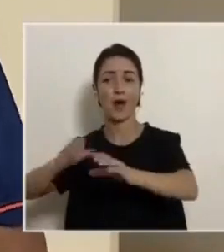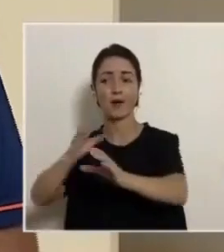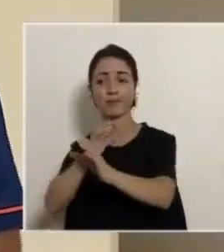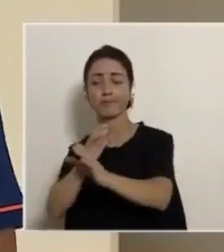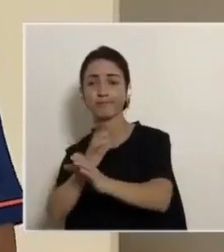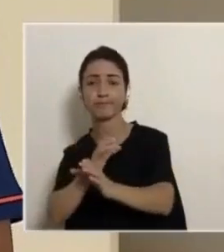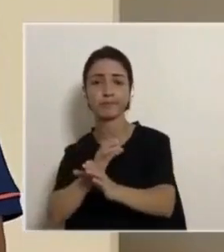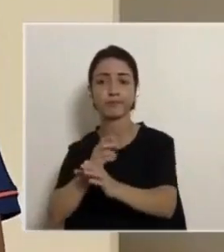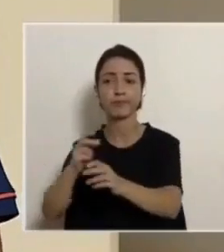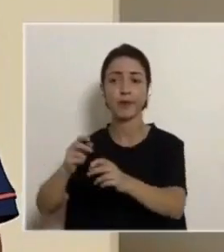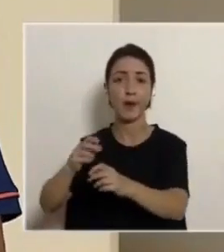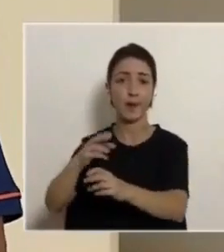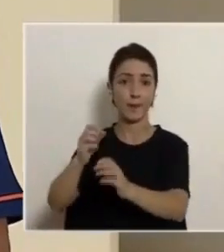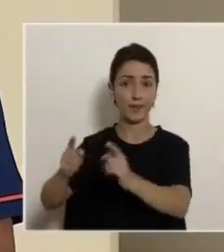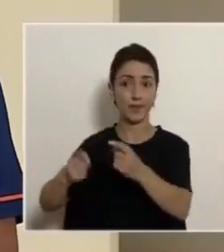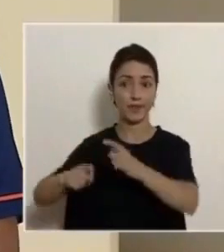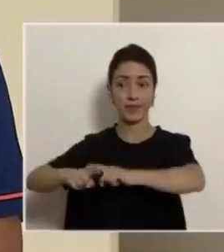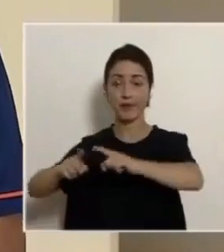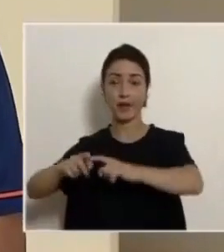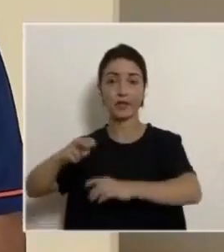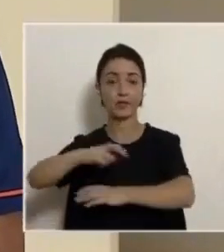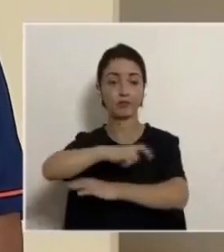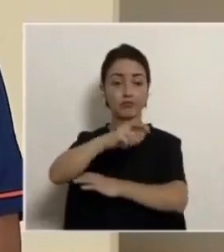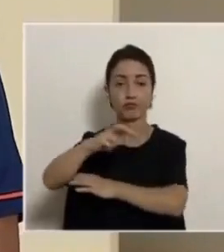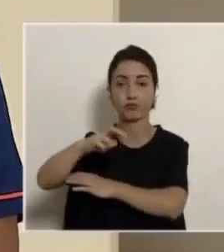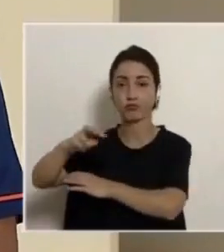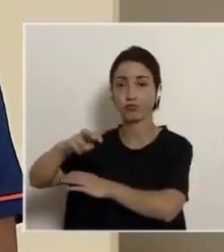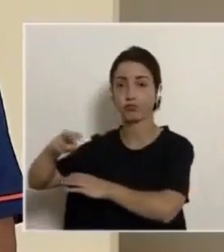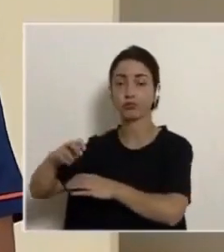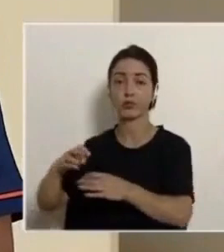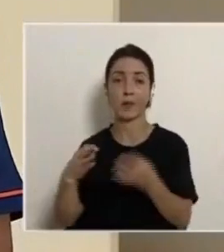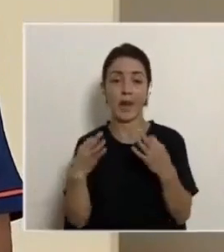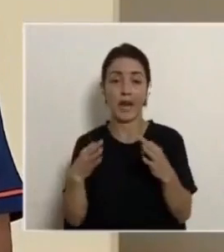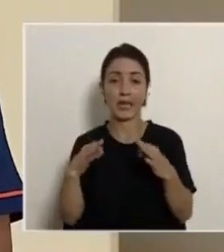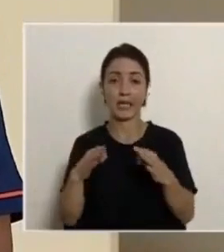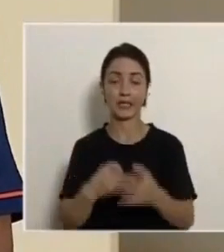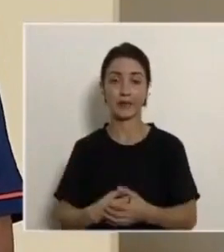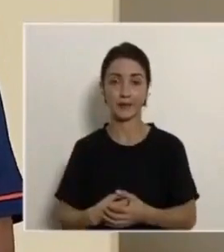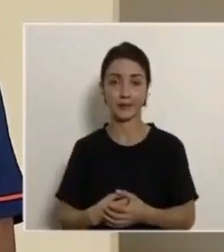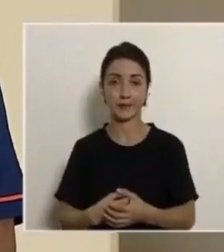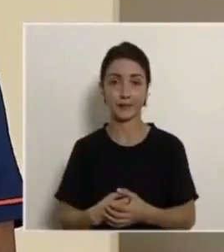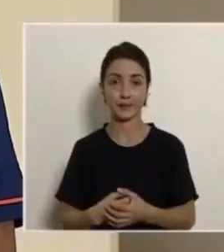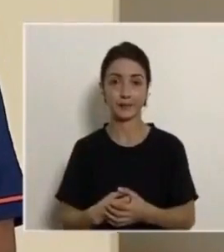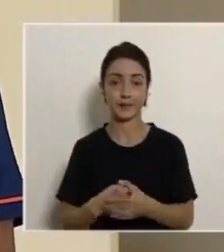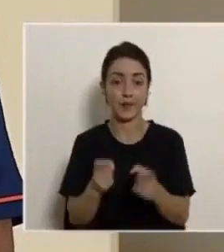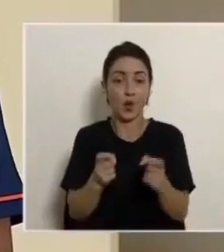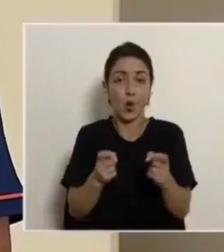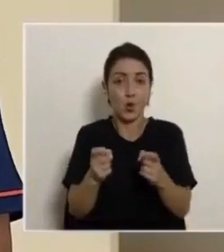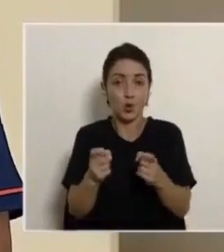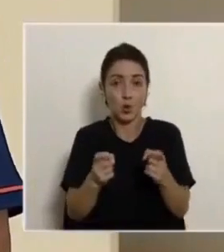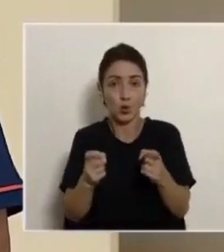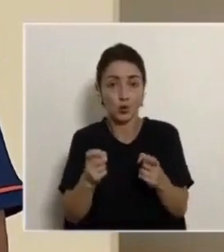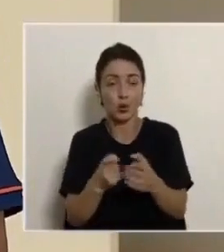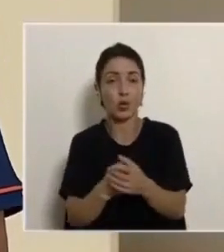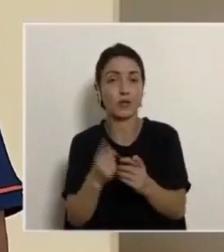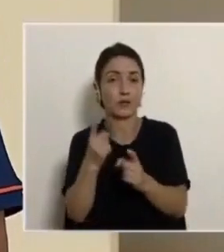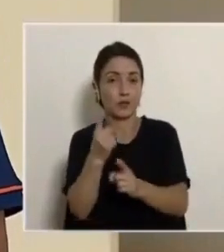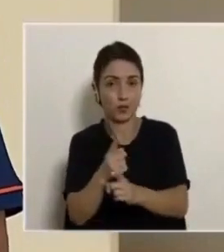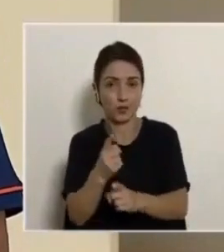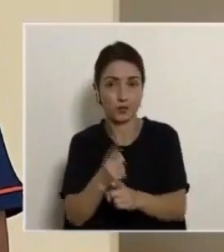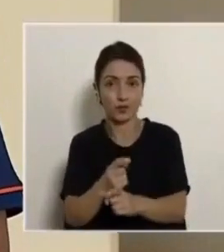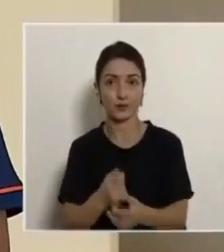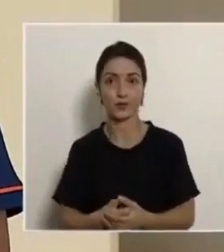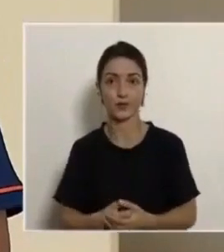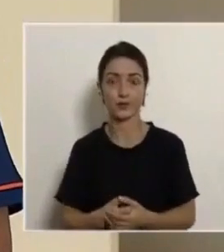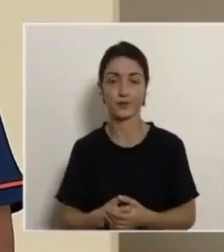de movilizarse por diferentes sectores para tratar de generar los controles adecuados desde la